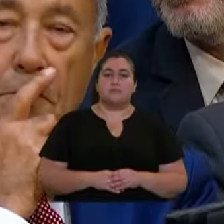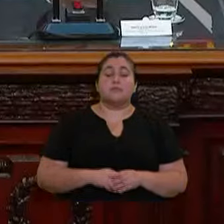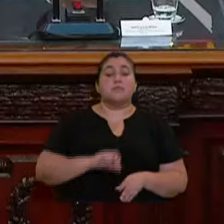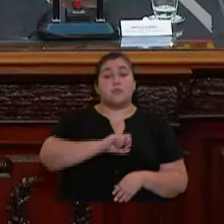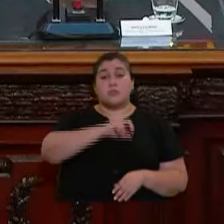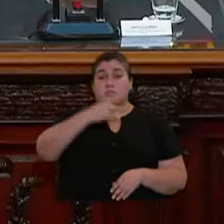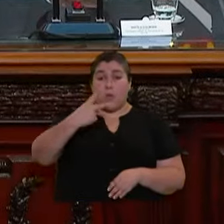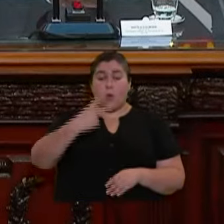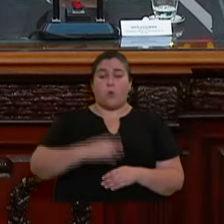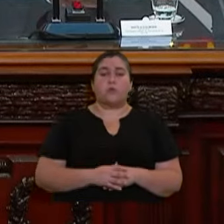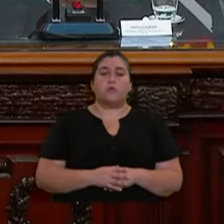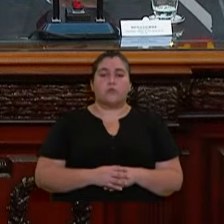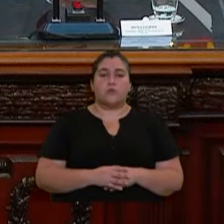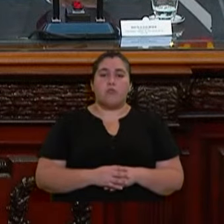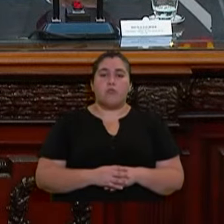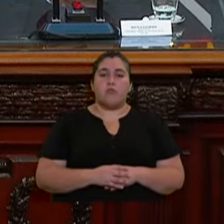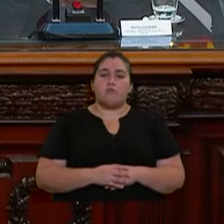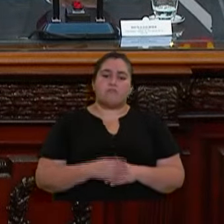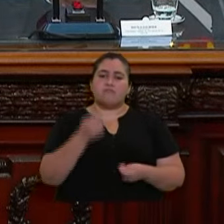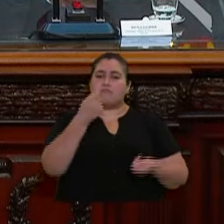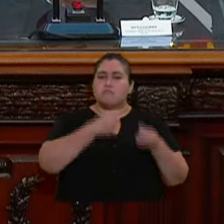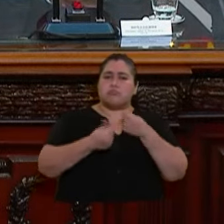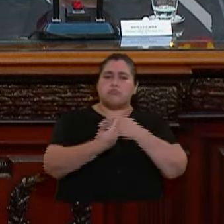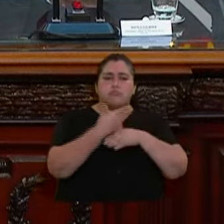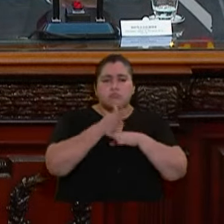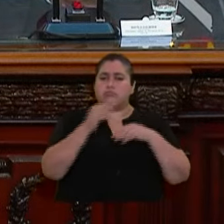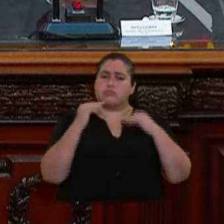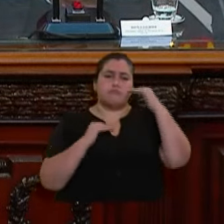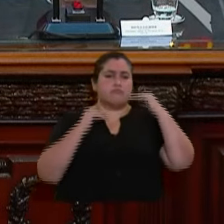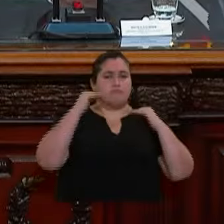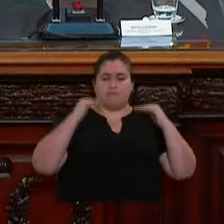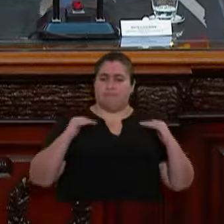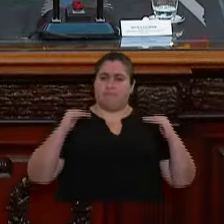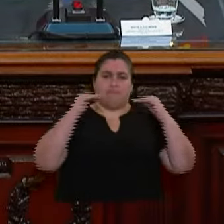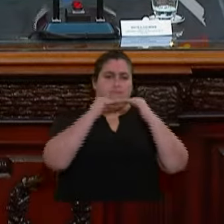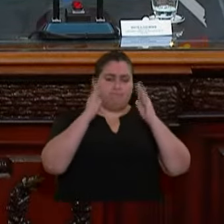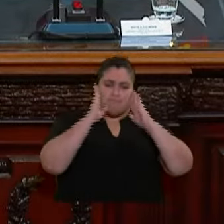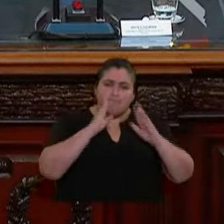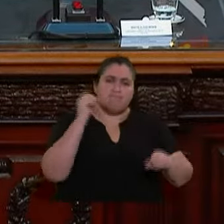2. El equilibrio fiscal innegociable.